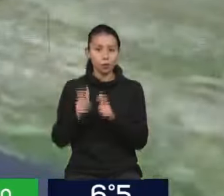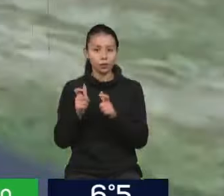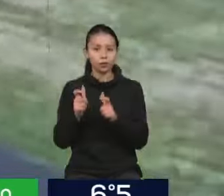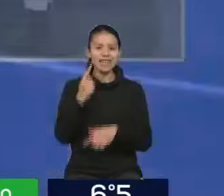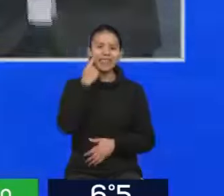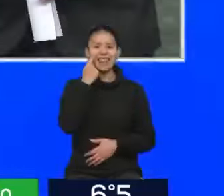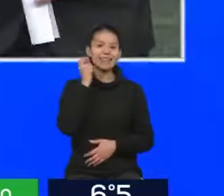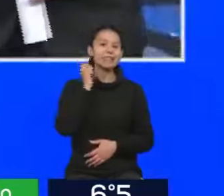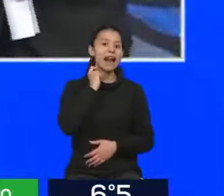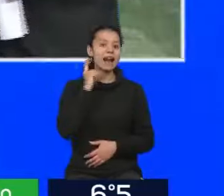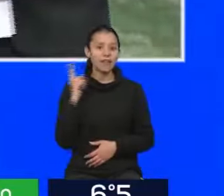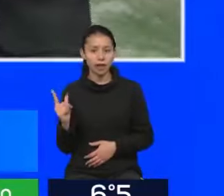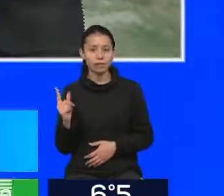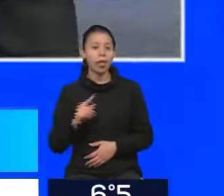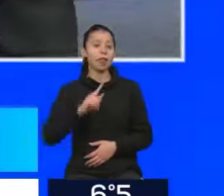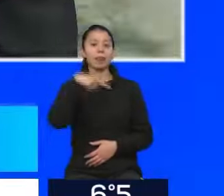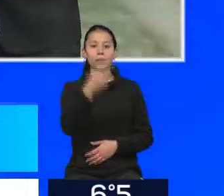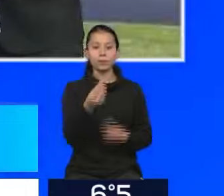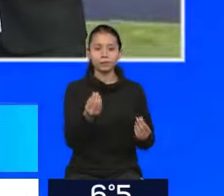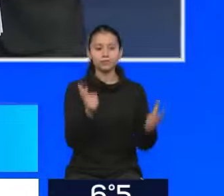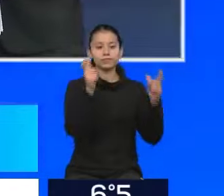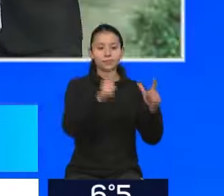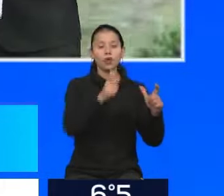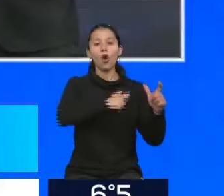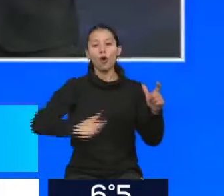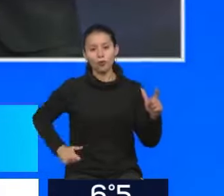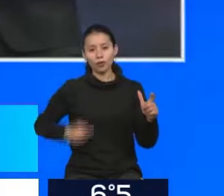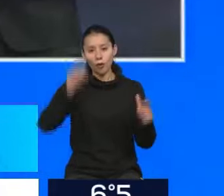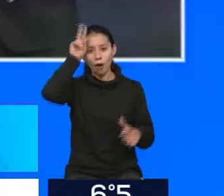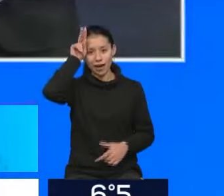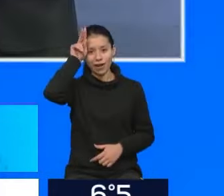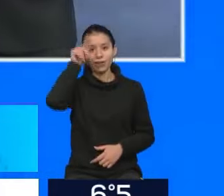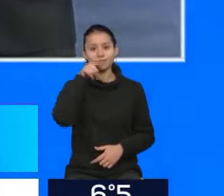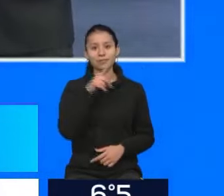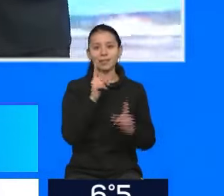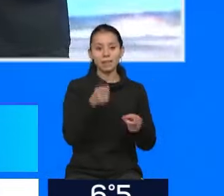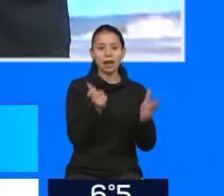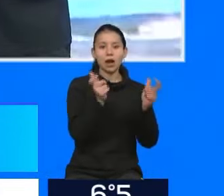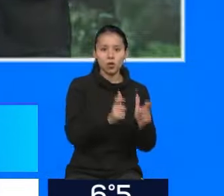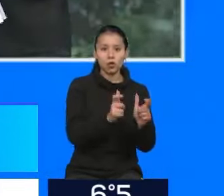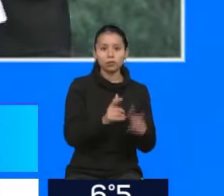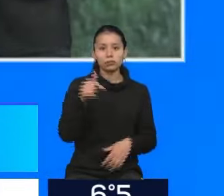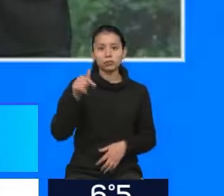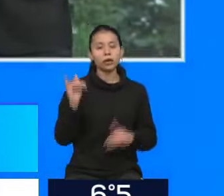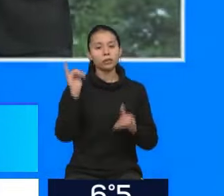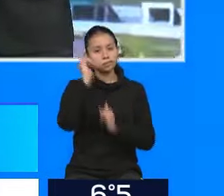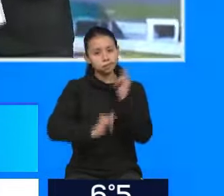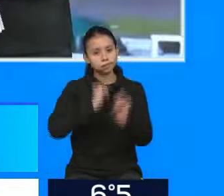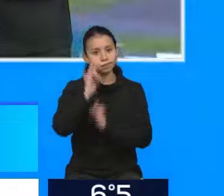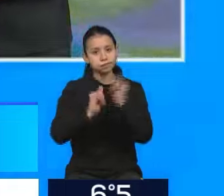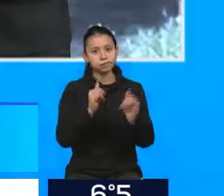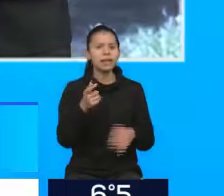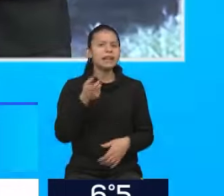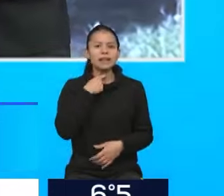después tuvieron un encuentro con el gobernador Alfredo Cornejo, y aquí está explicando qué es lo que quieren desde el sur para mantener